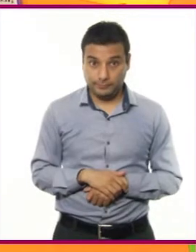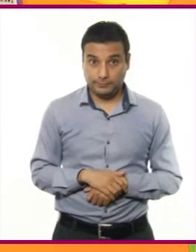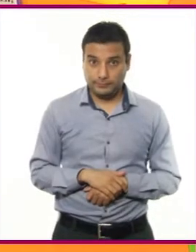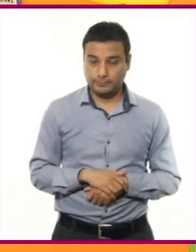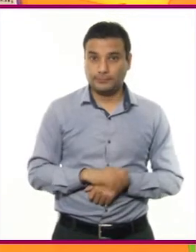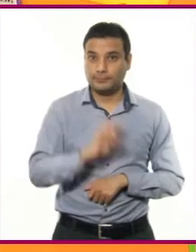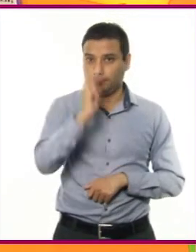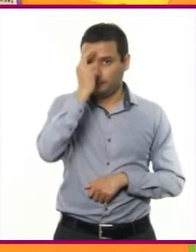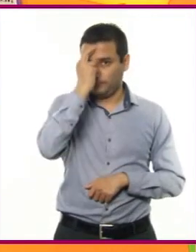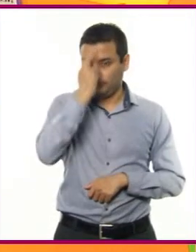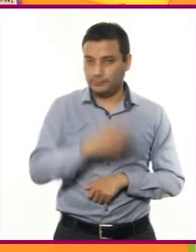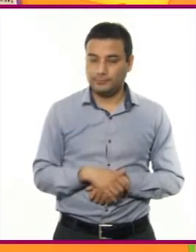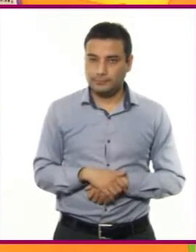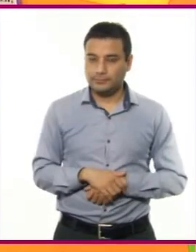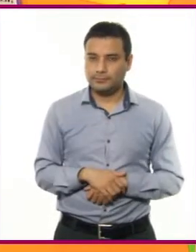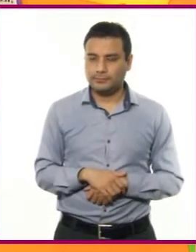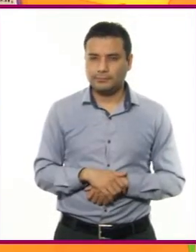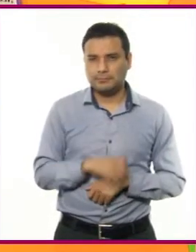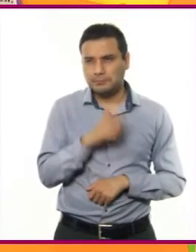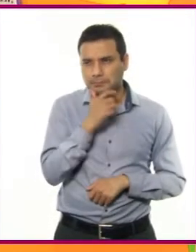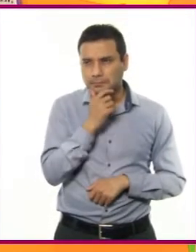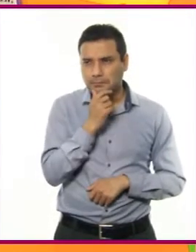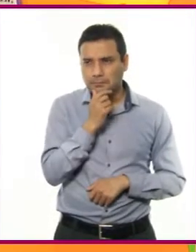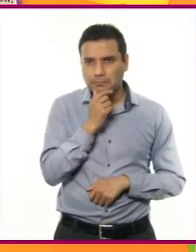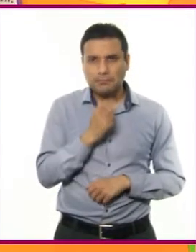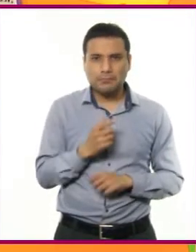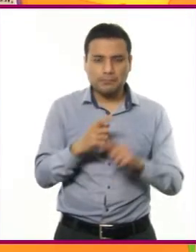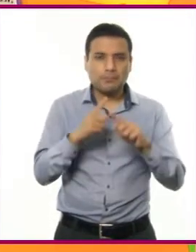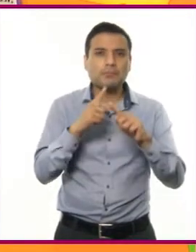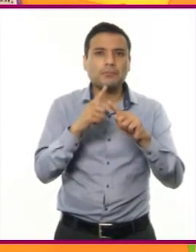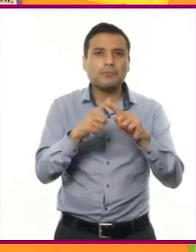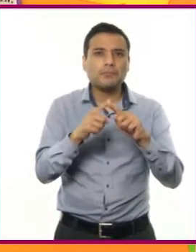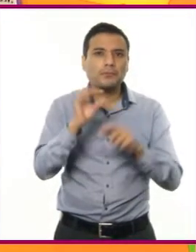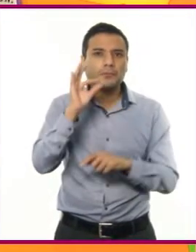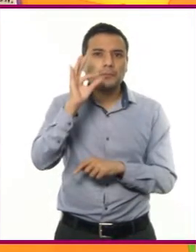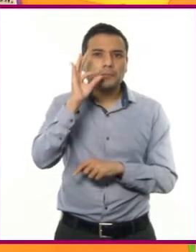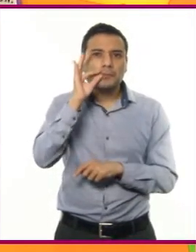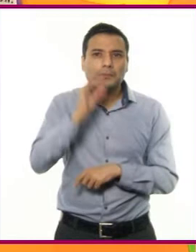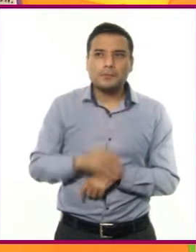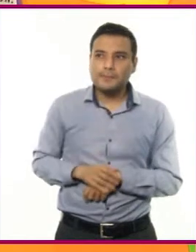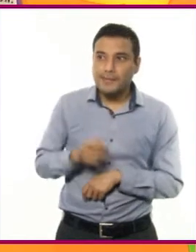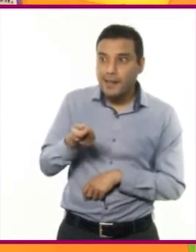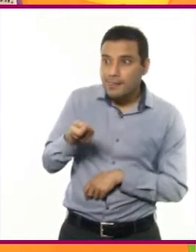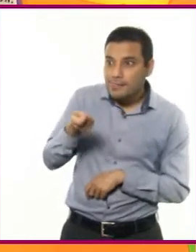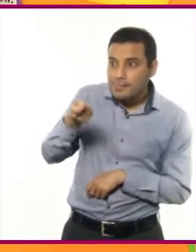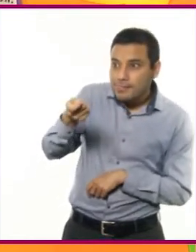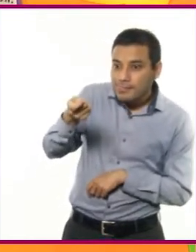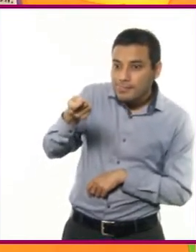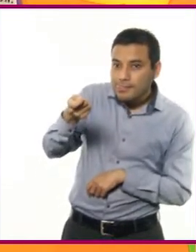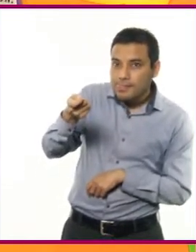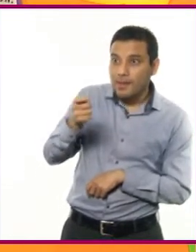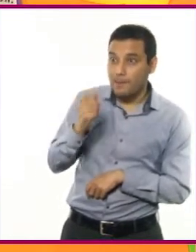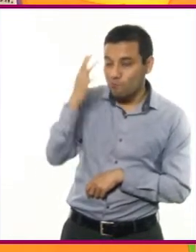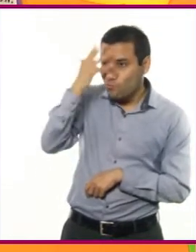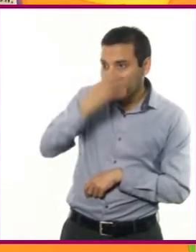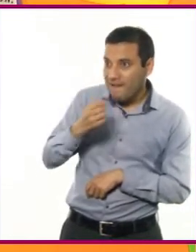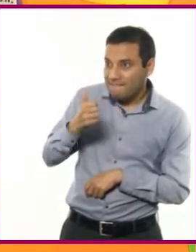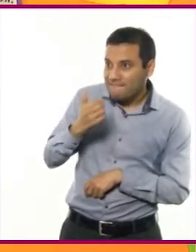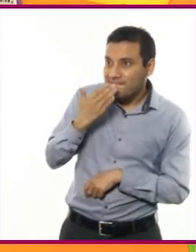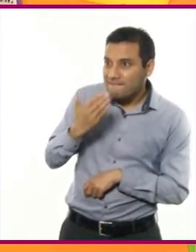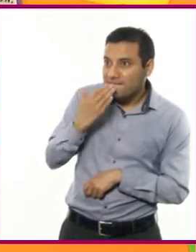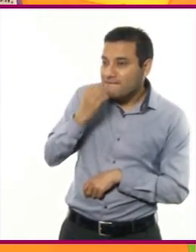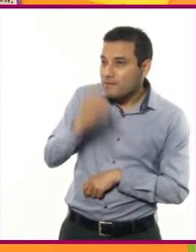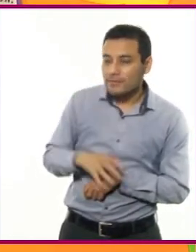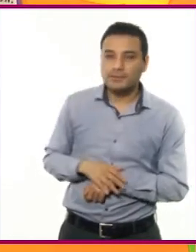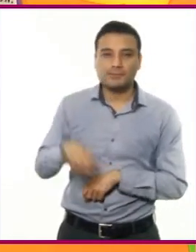nunca sabemos quién nos puede llegar a ofrecer sal con apariencia de azúcar. No te